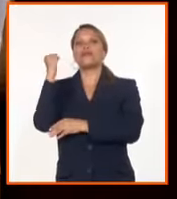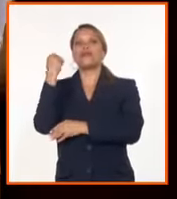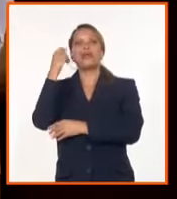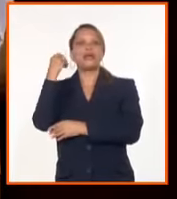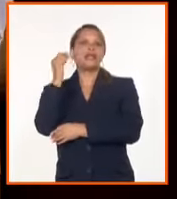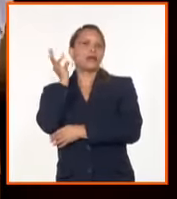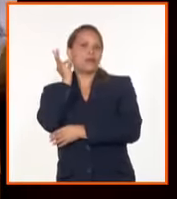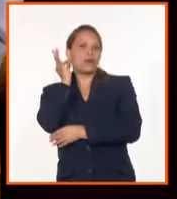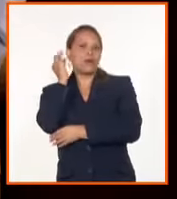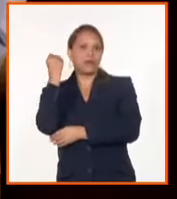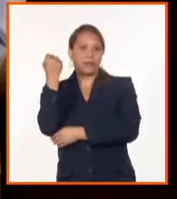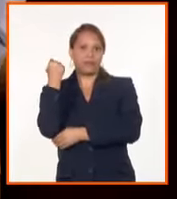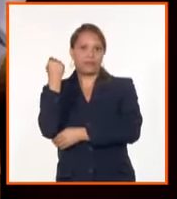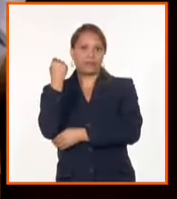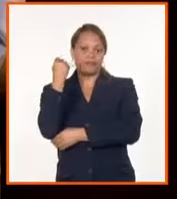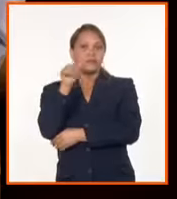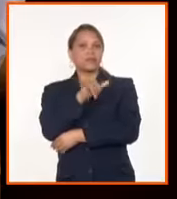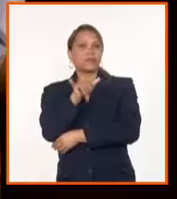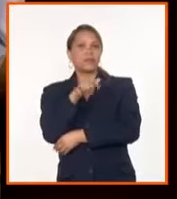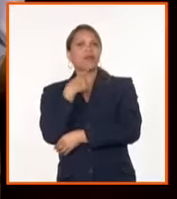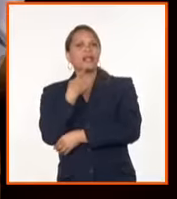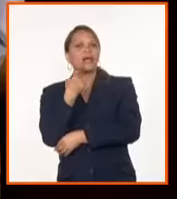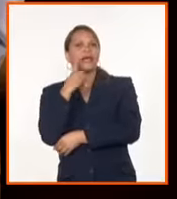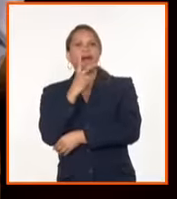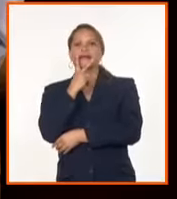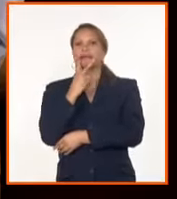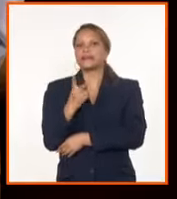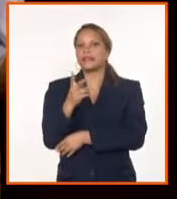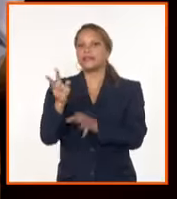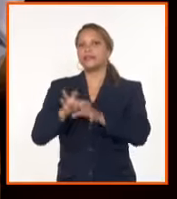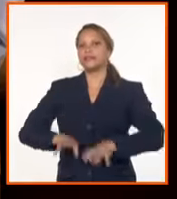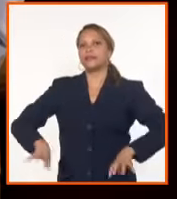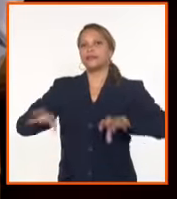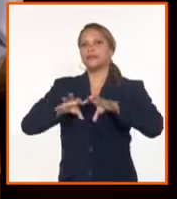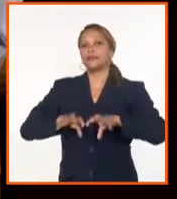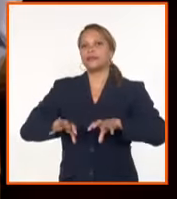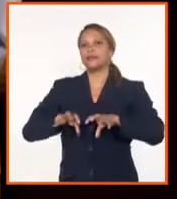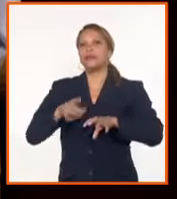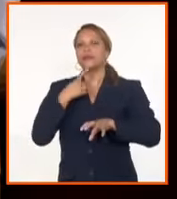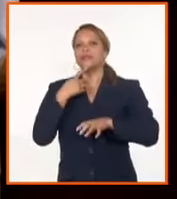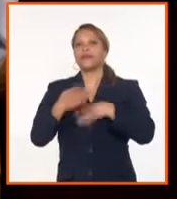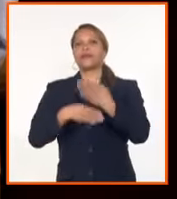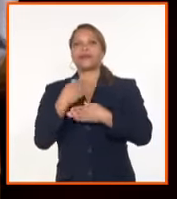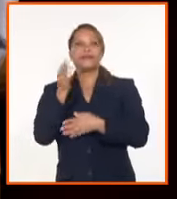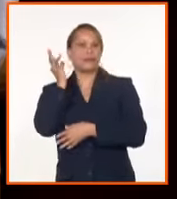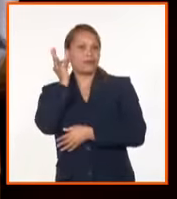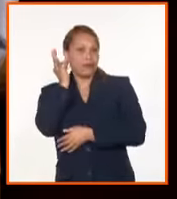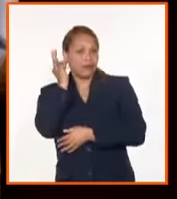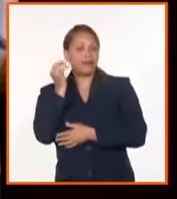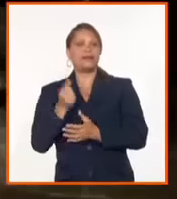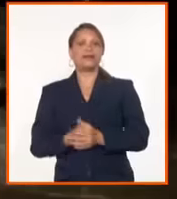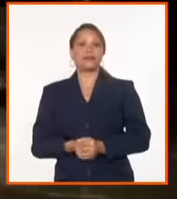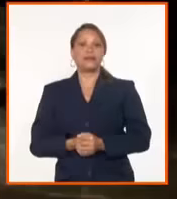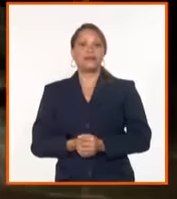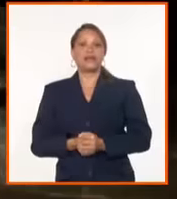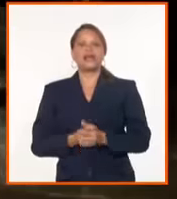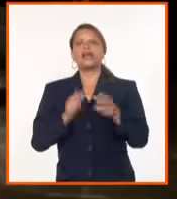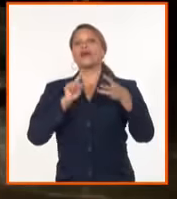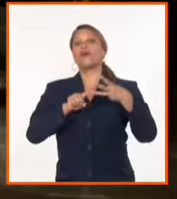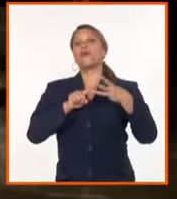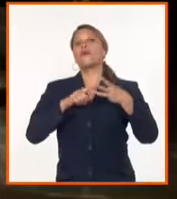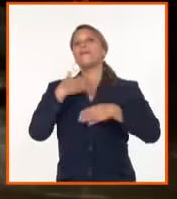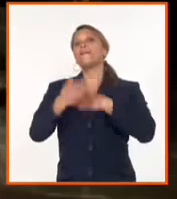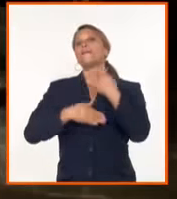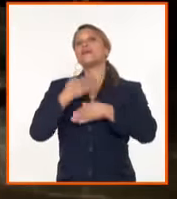es también atender situaciones de desventaja social. Hemos ido a un proceso de